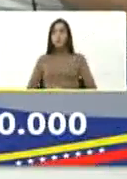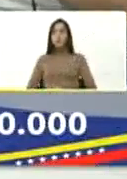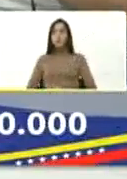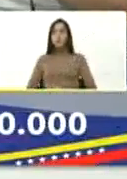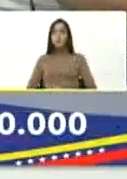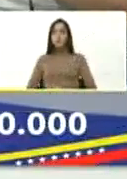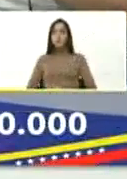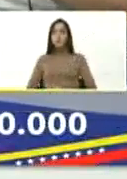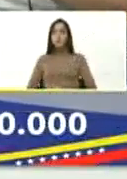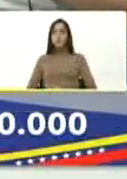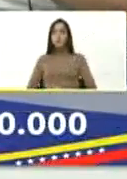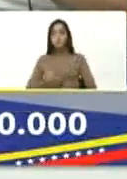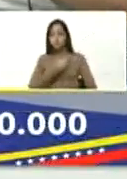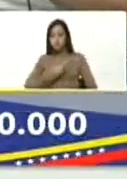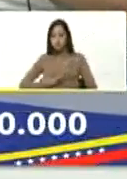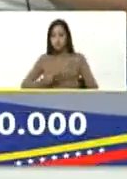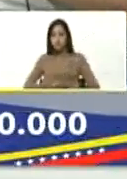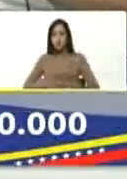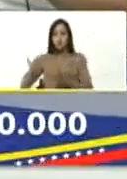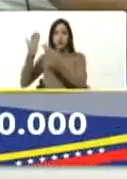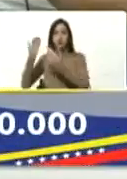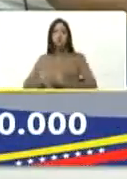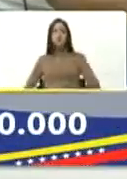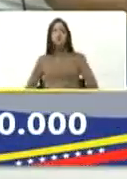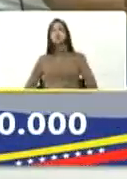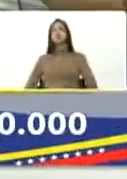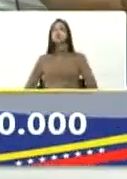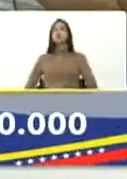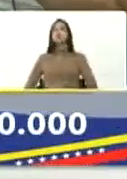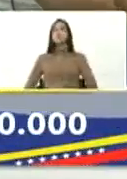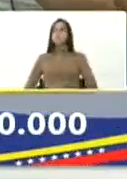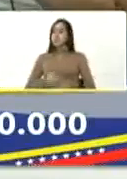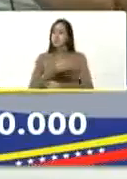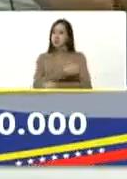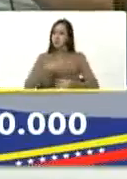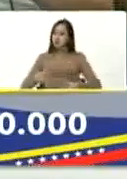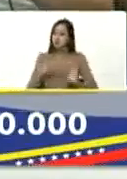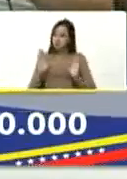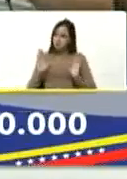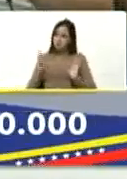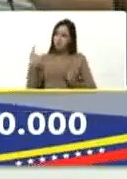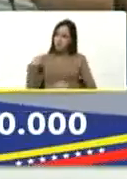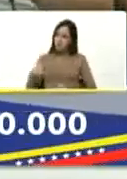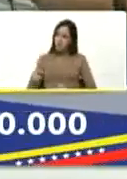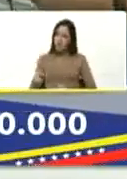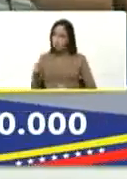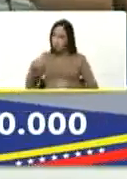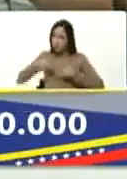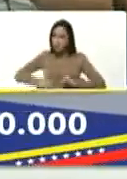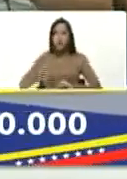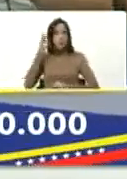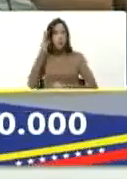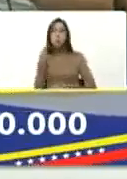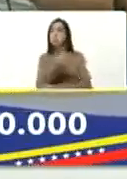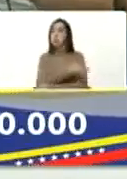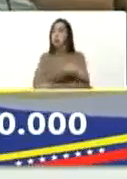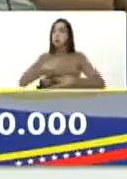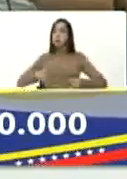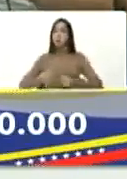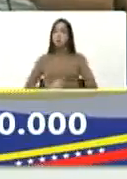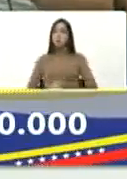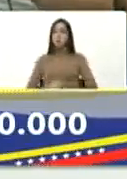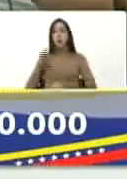bravo. Adelante, bravo, presidente. Gente, Yorlis. Bueno, tú lo que tienes es una maravilla ahí